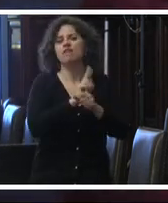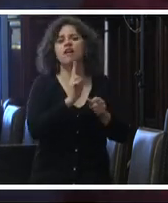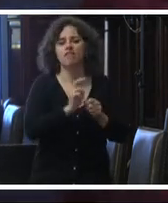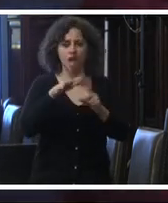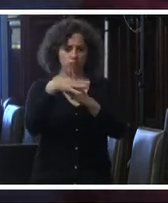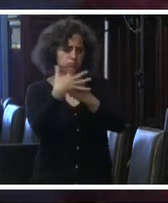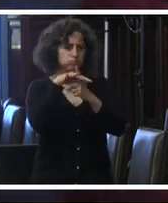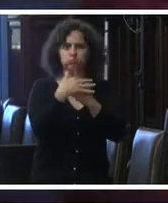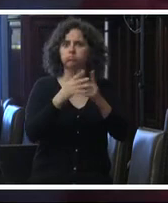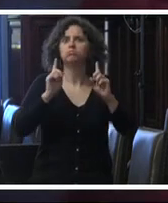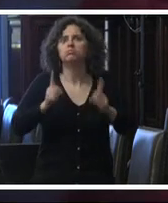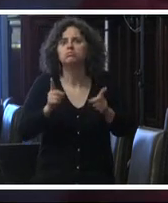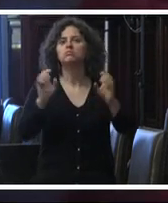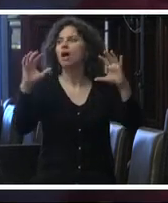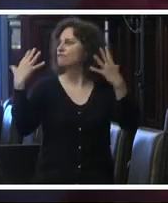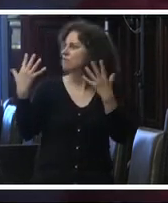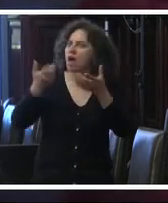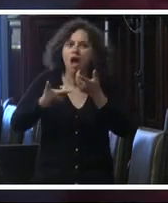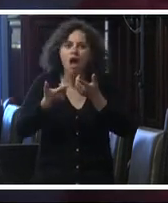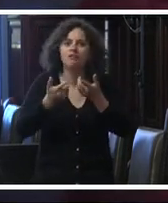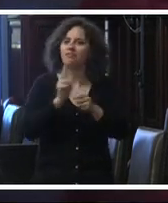ambiente. Hay compañeras que están